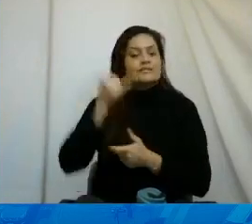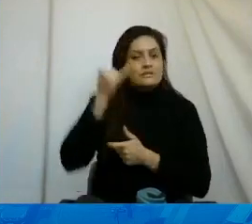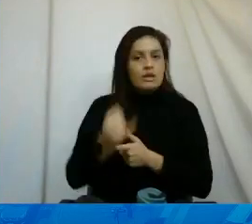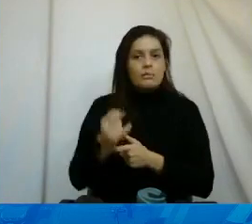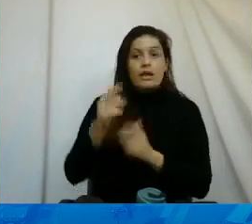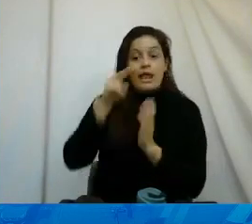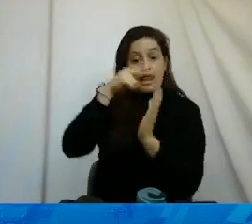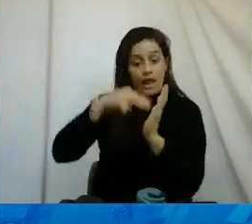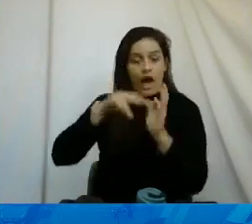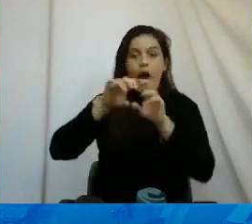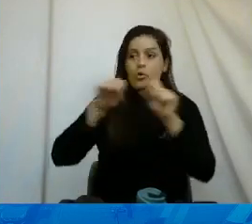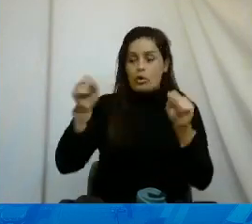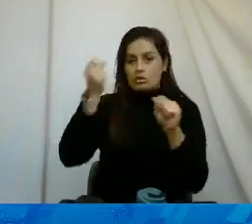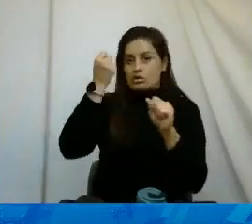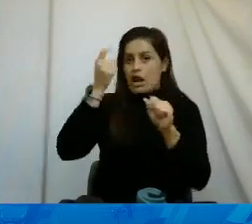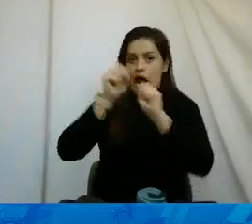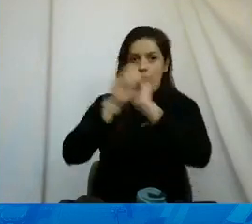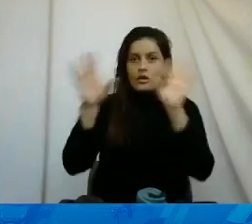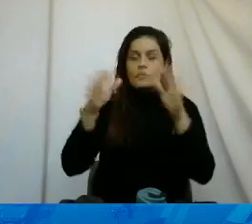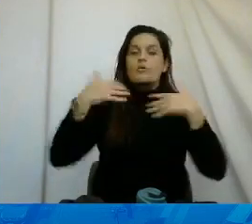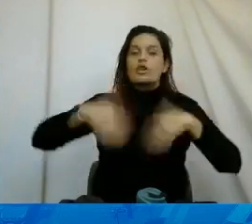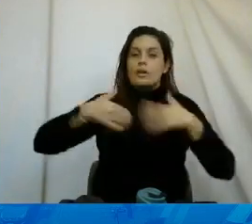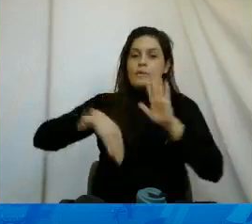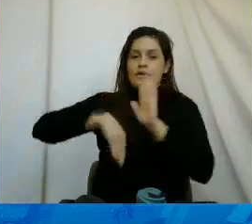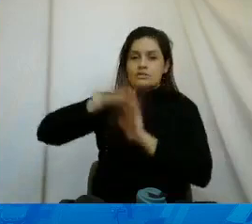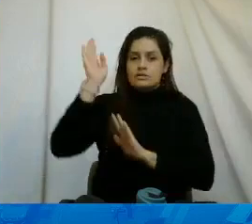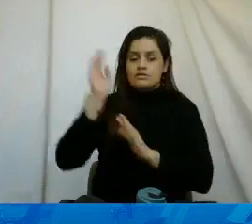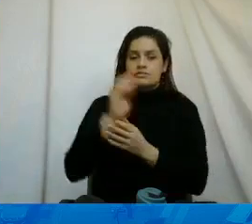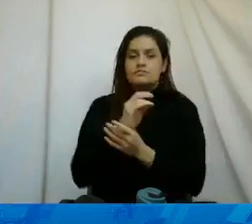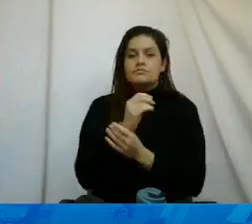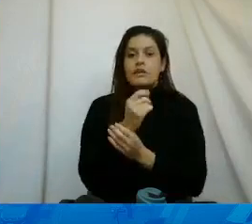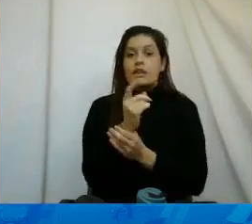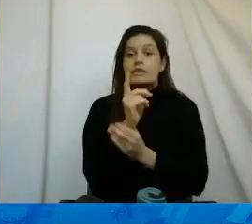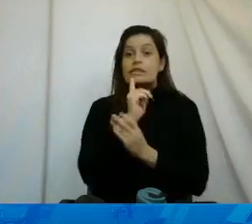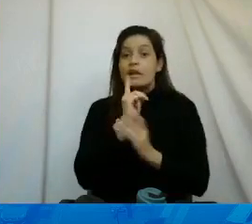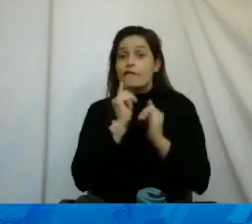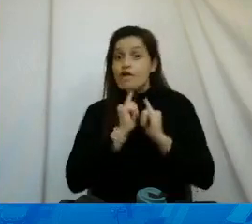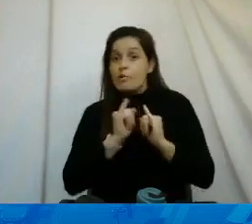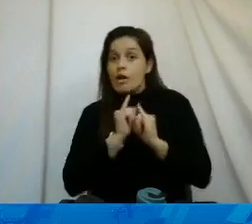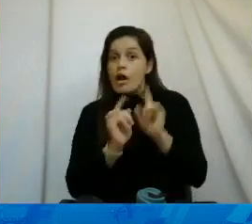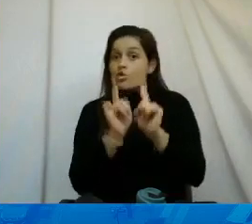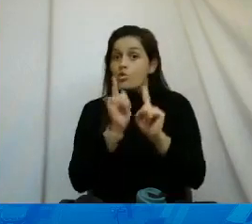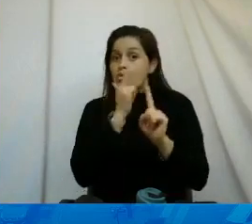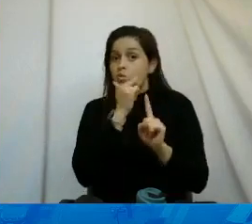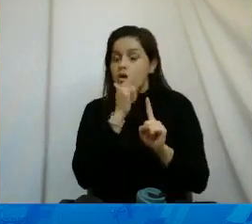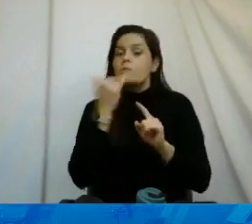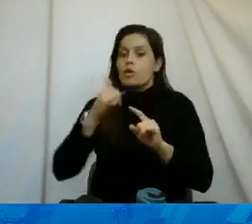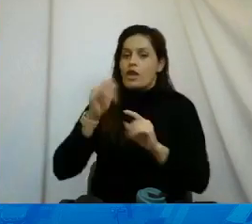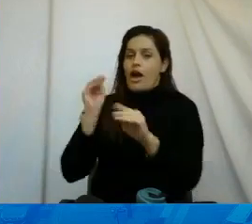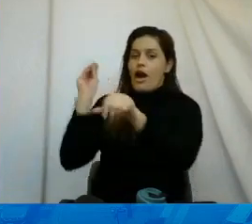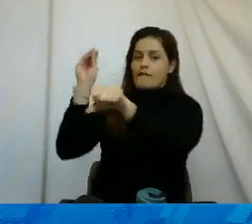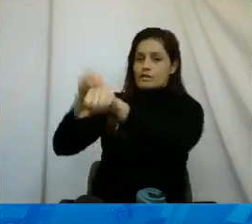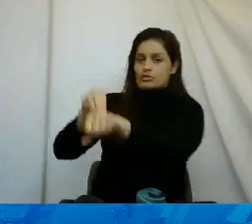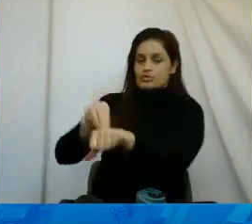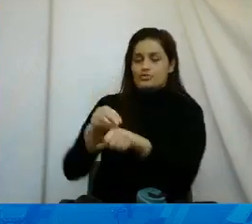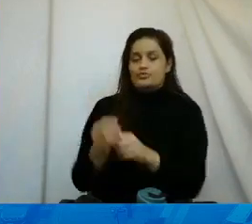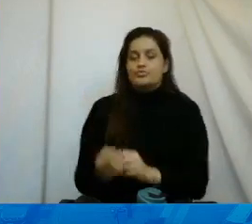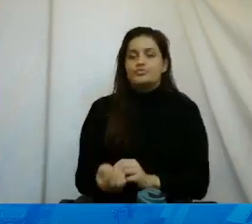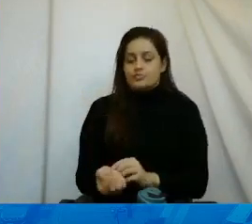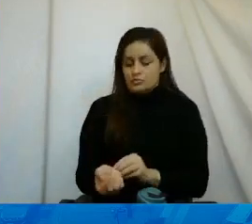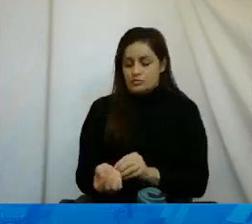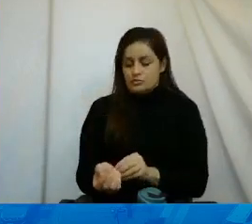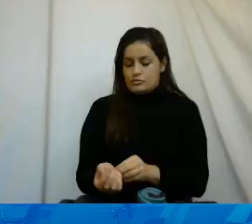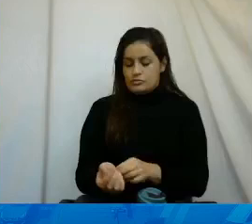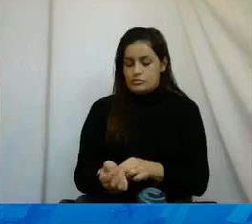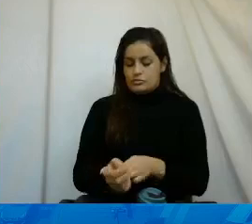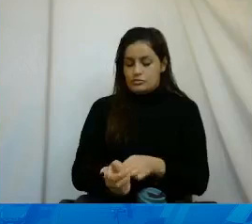¿ya? ¿Hay alguna indicación, alguna observación? De todas maneras, me la hacen llegar oportunamente si